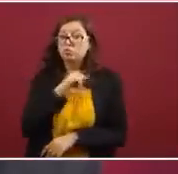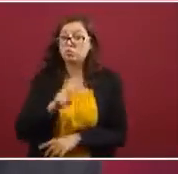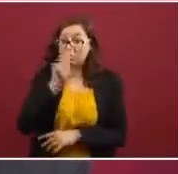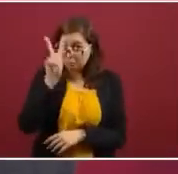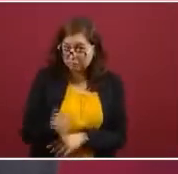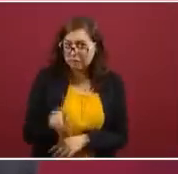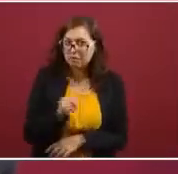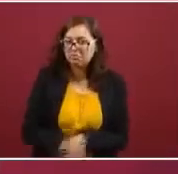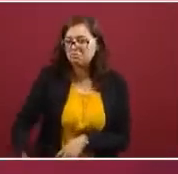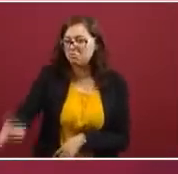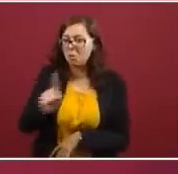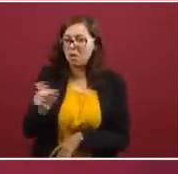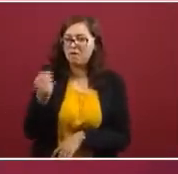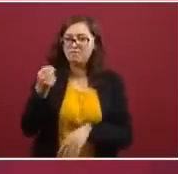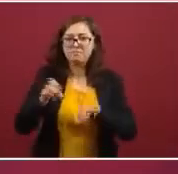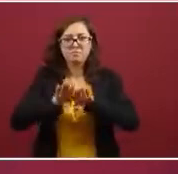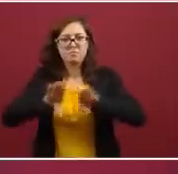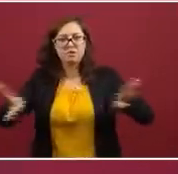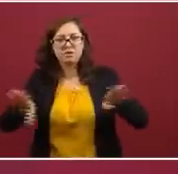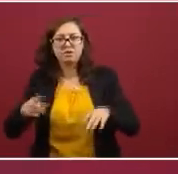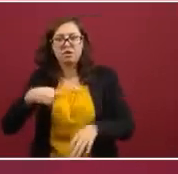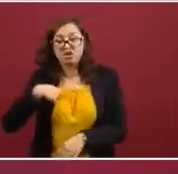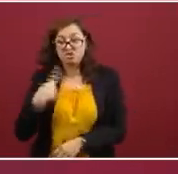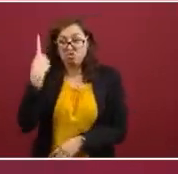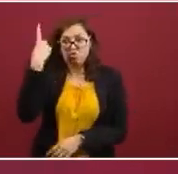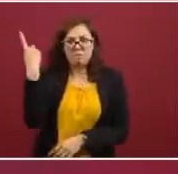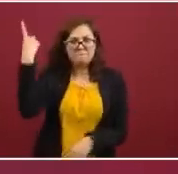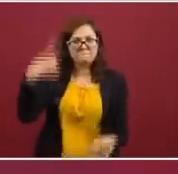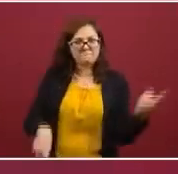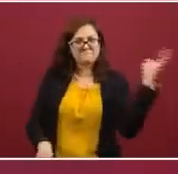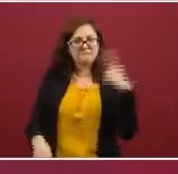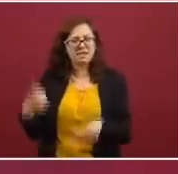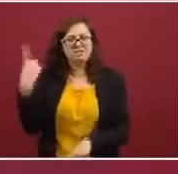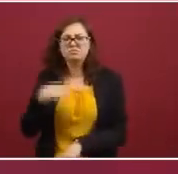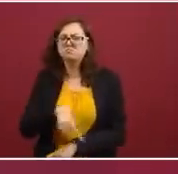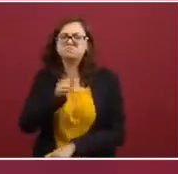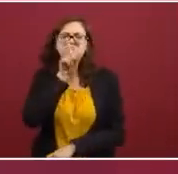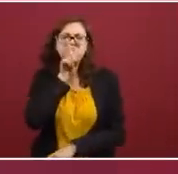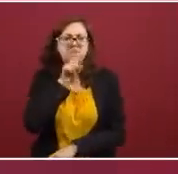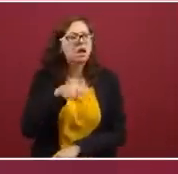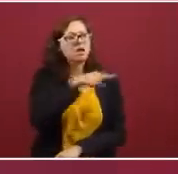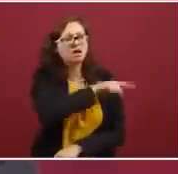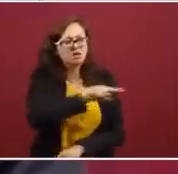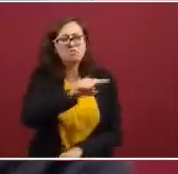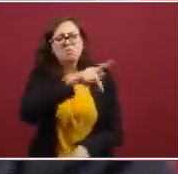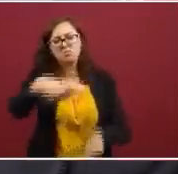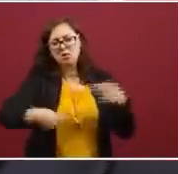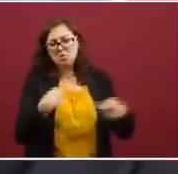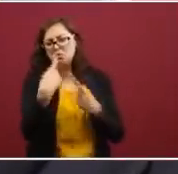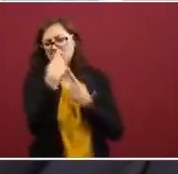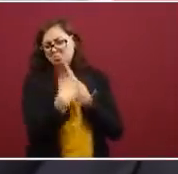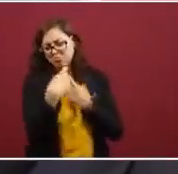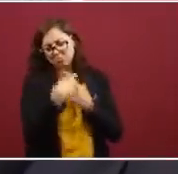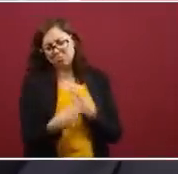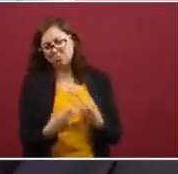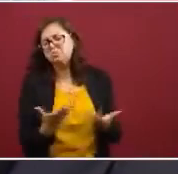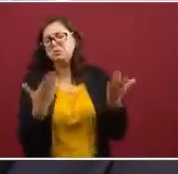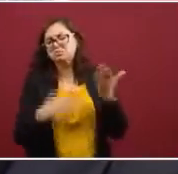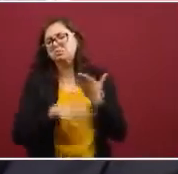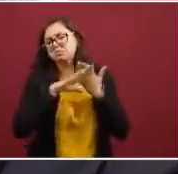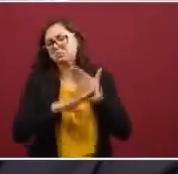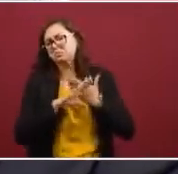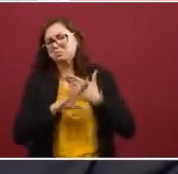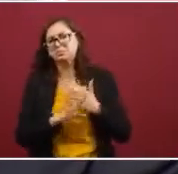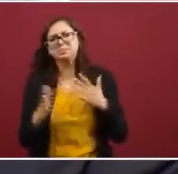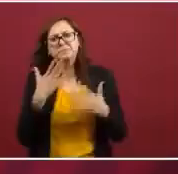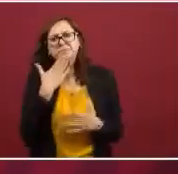no una dictadura. Y tiene que haber cuestionamientos, tiene que haber crítica y se tiene que garantizar